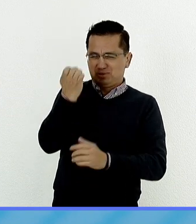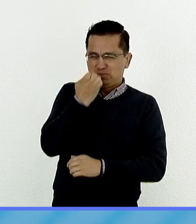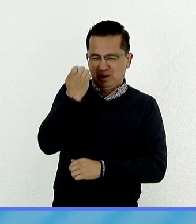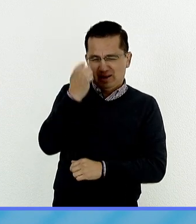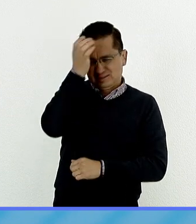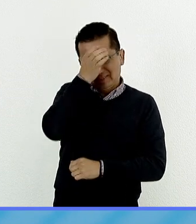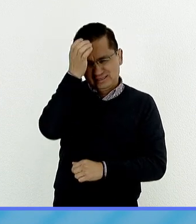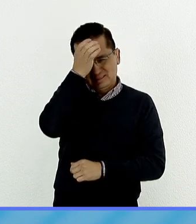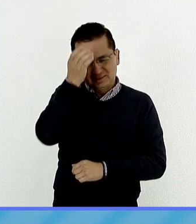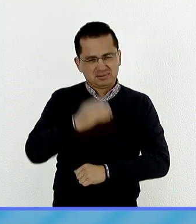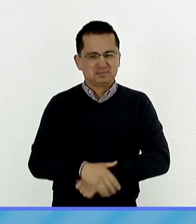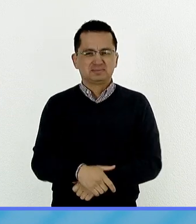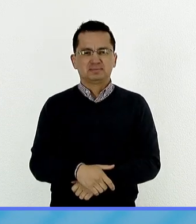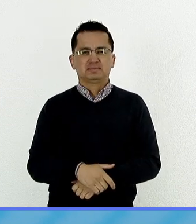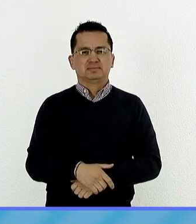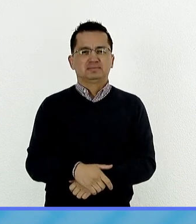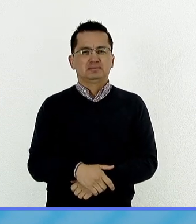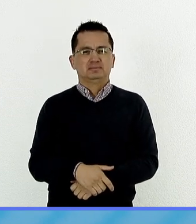de ciencias